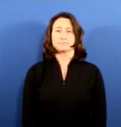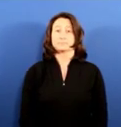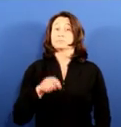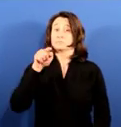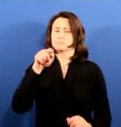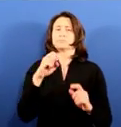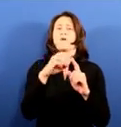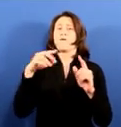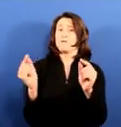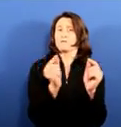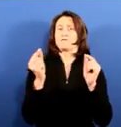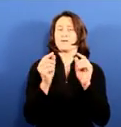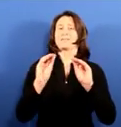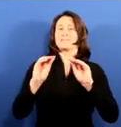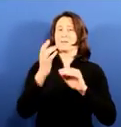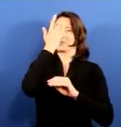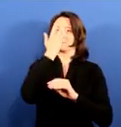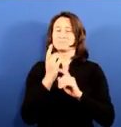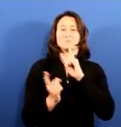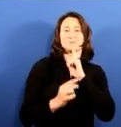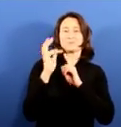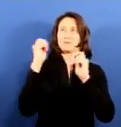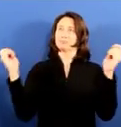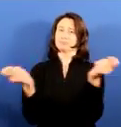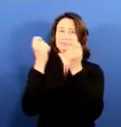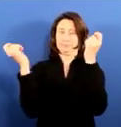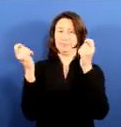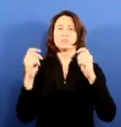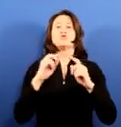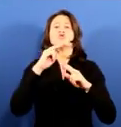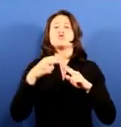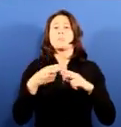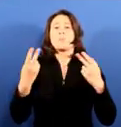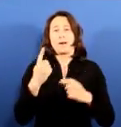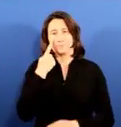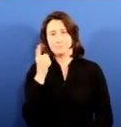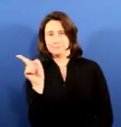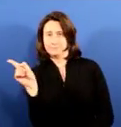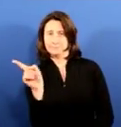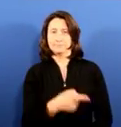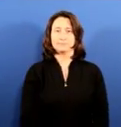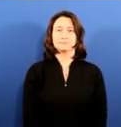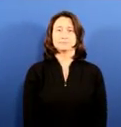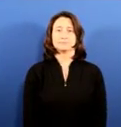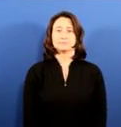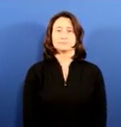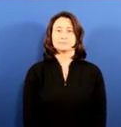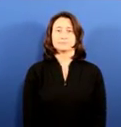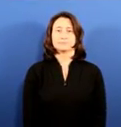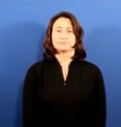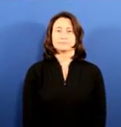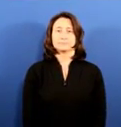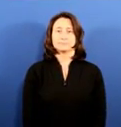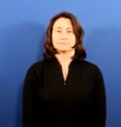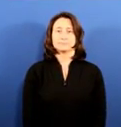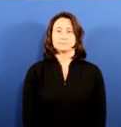en el exterior la apuesta que las dos instituciones públicas realizan por materias como el diseño y la creatividad, además de